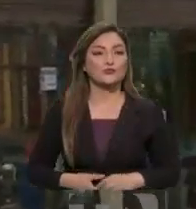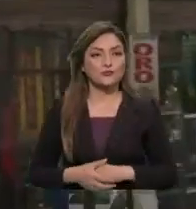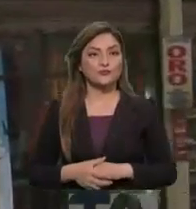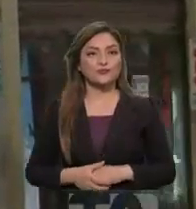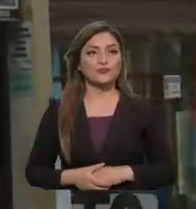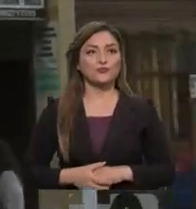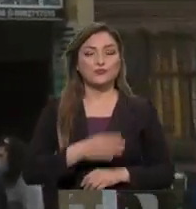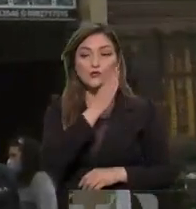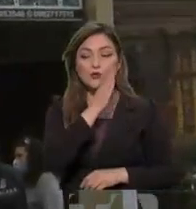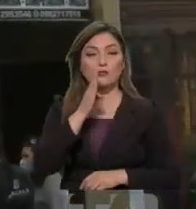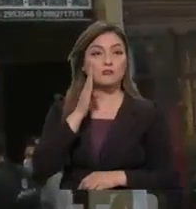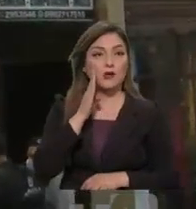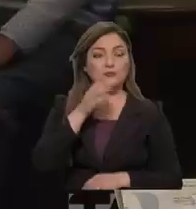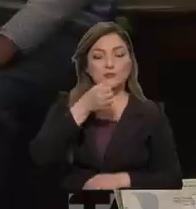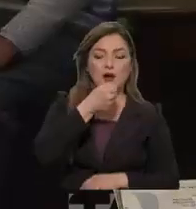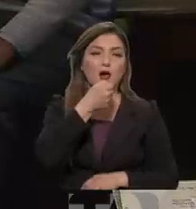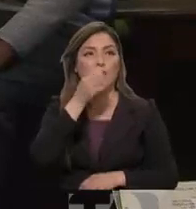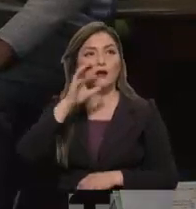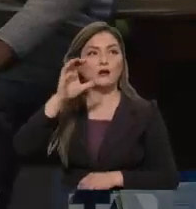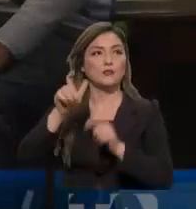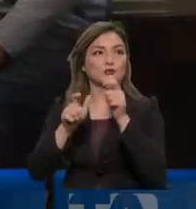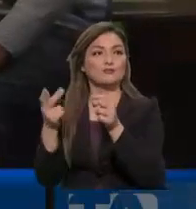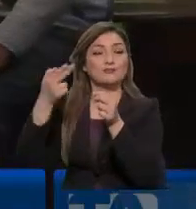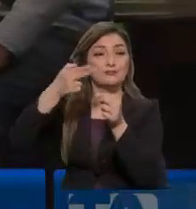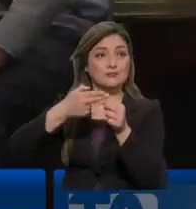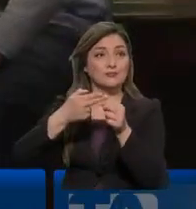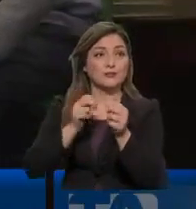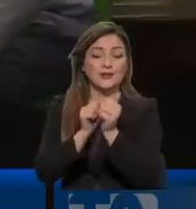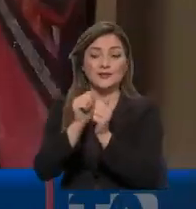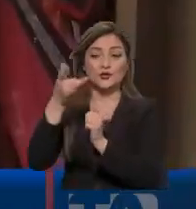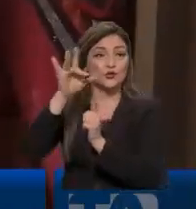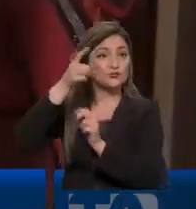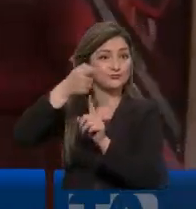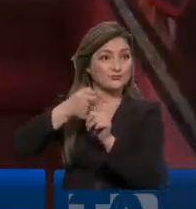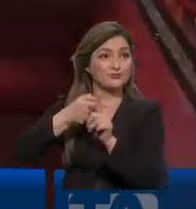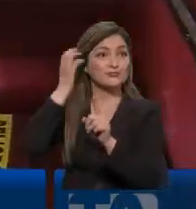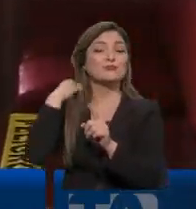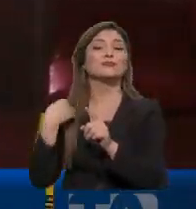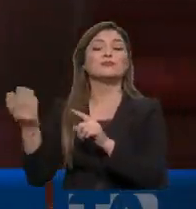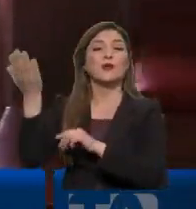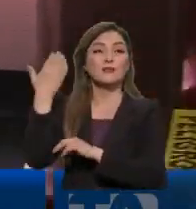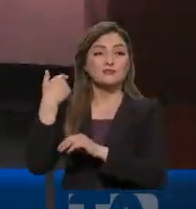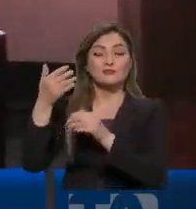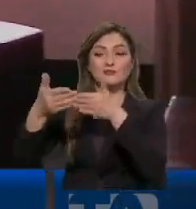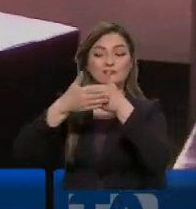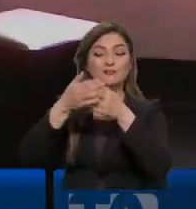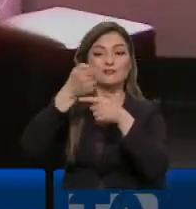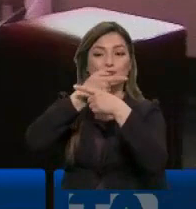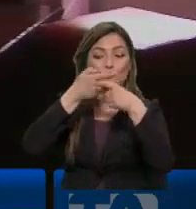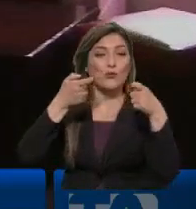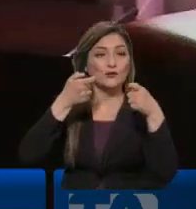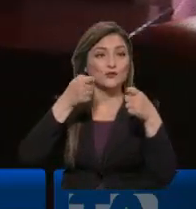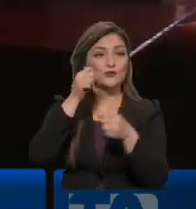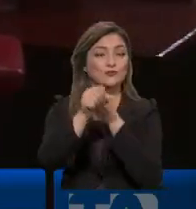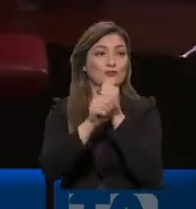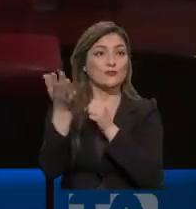Este bar karaoke del centro de Quito volvió a recibir clientes 18 meses después. Cerró sus puertas en marzo del año pasado por la